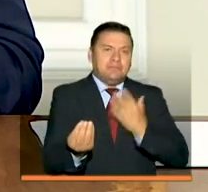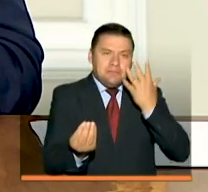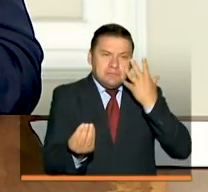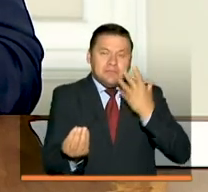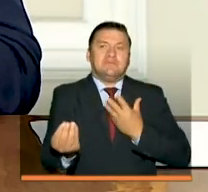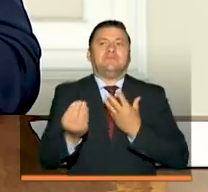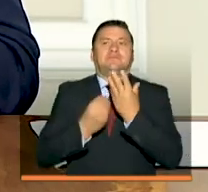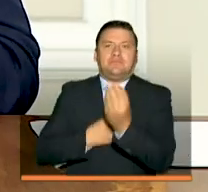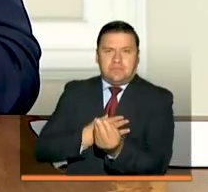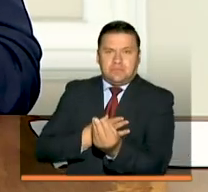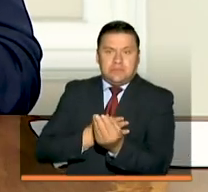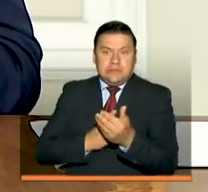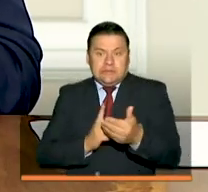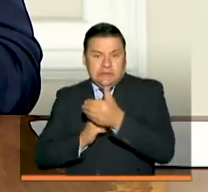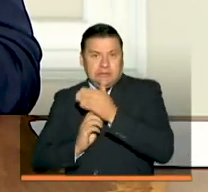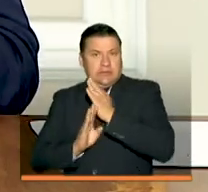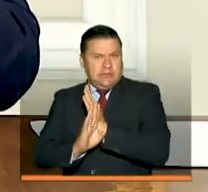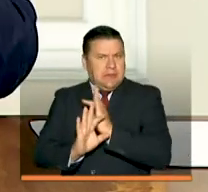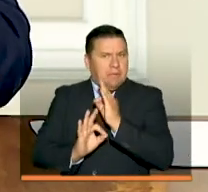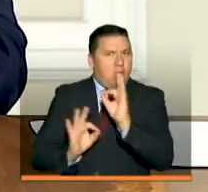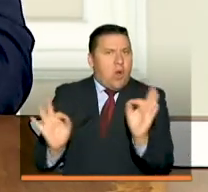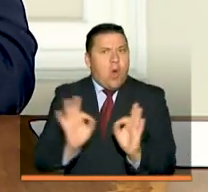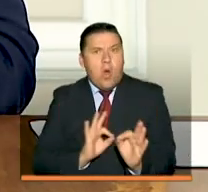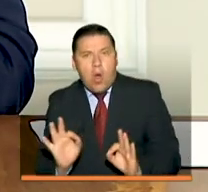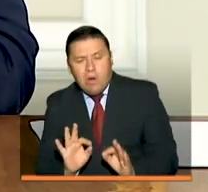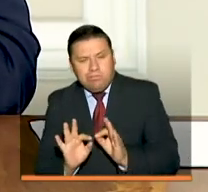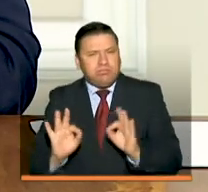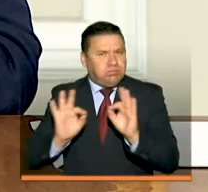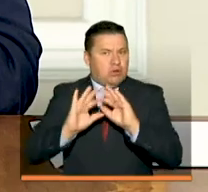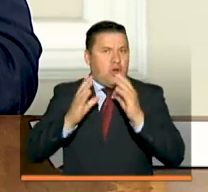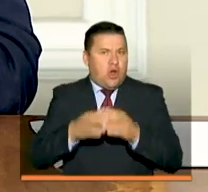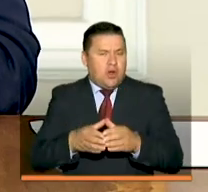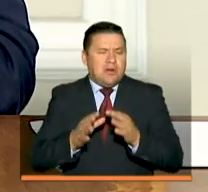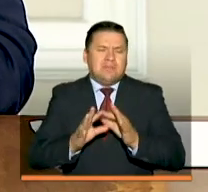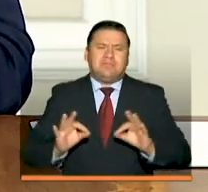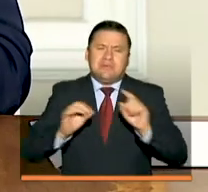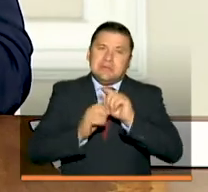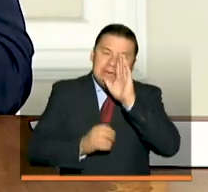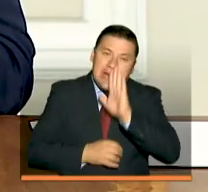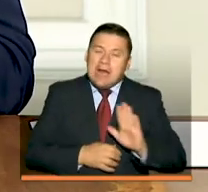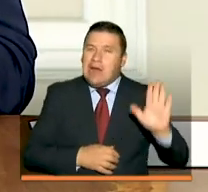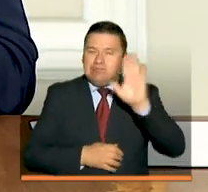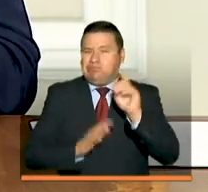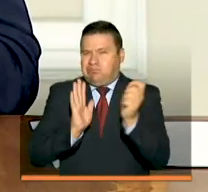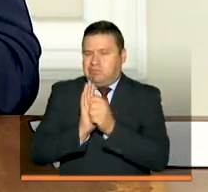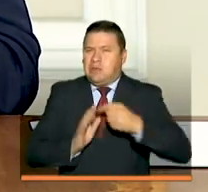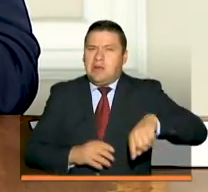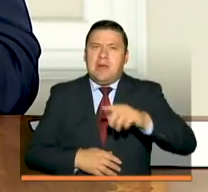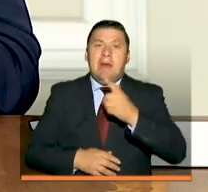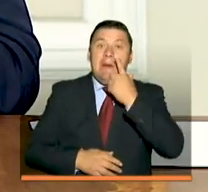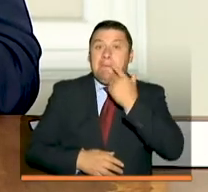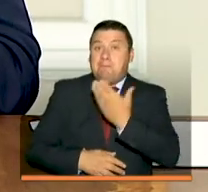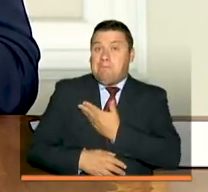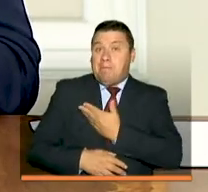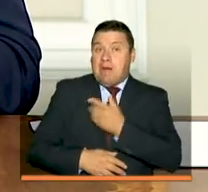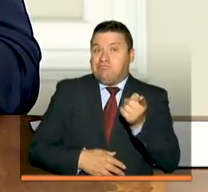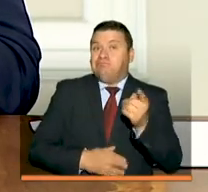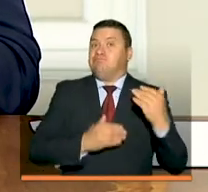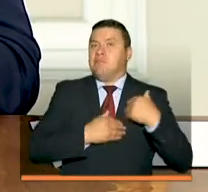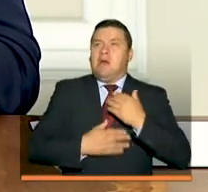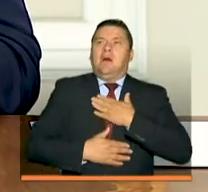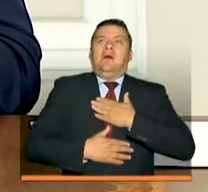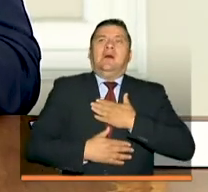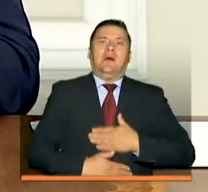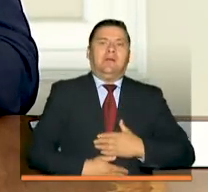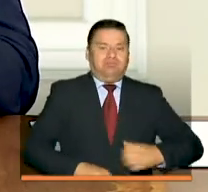tiempo protección en términos de bioseguridad, y algo que también es fundamental, y es que los padres puedan tener